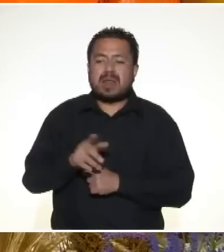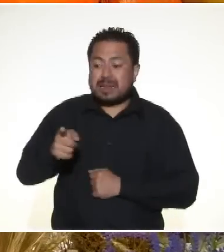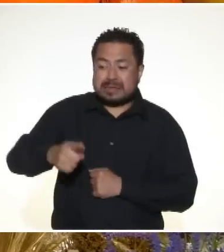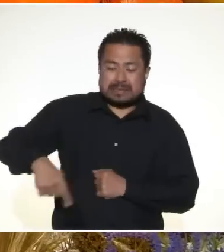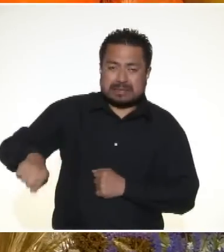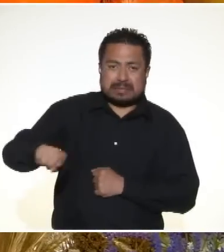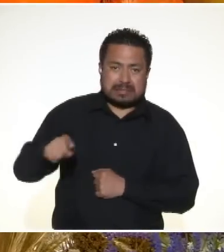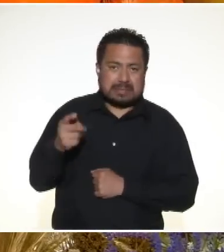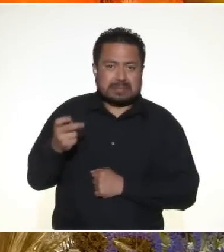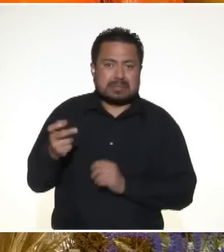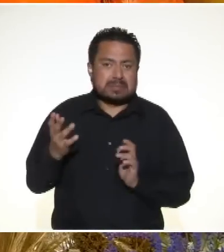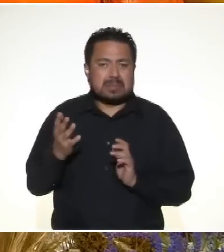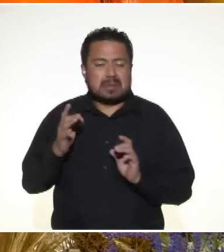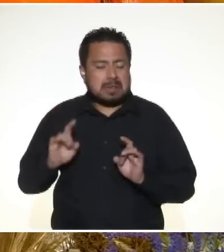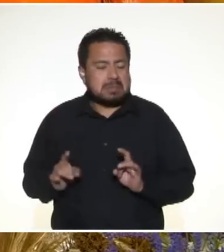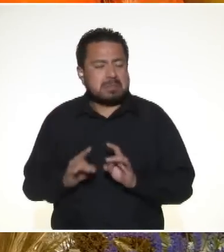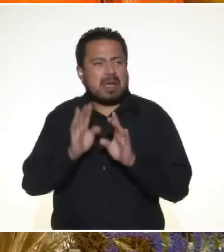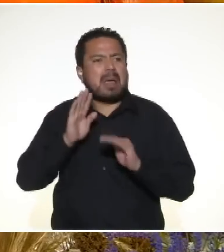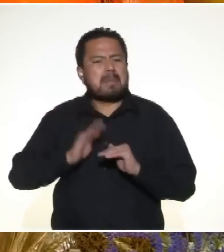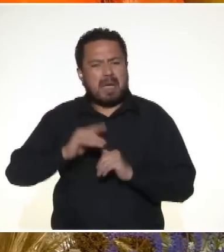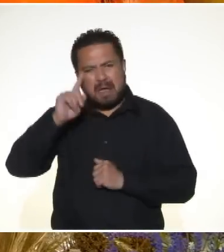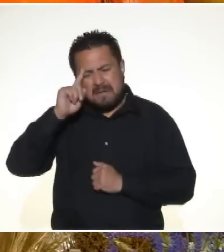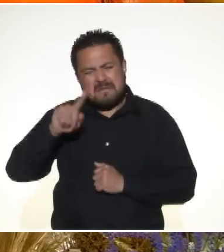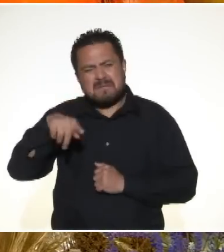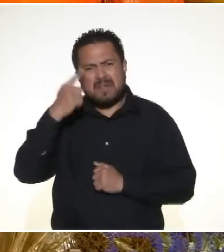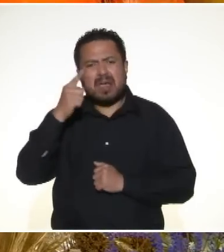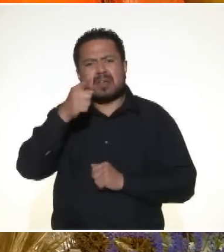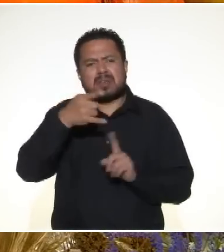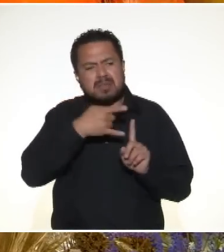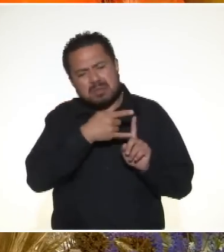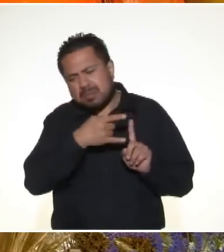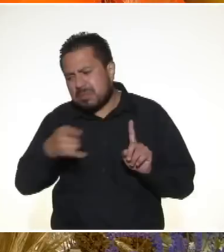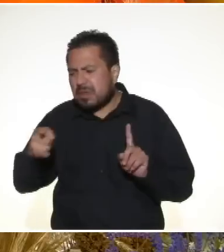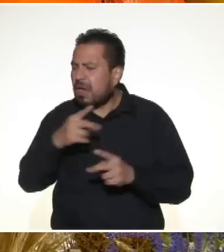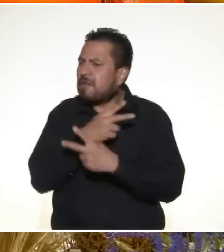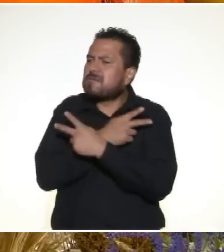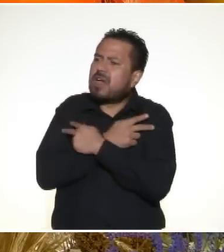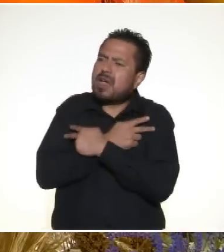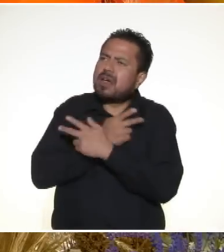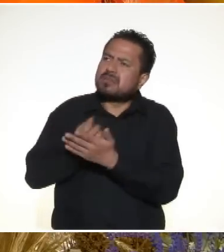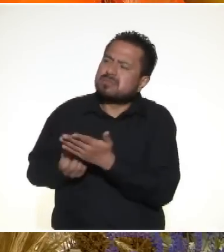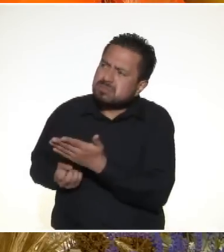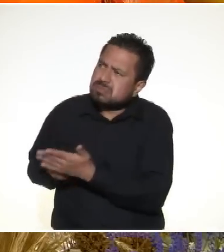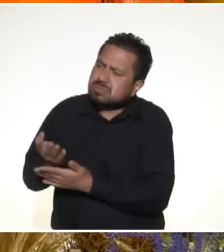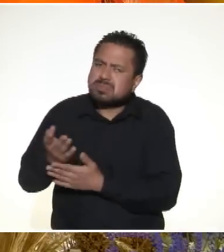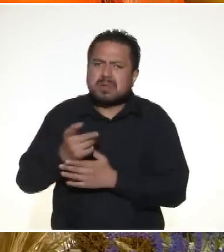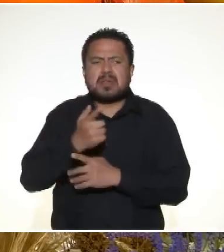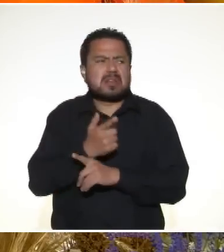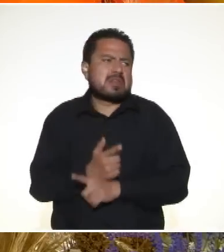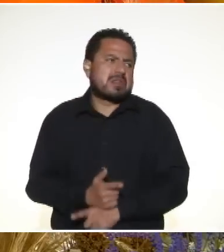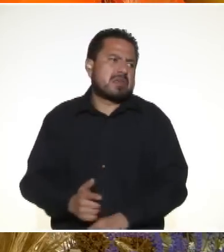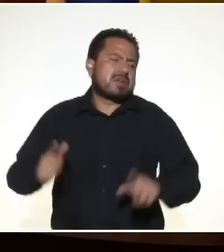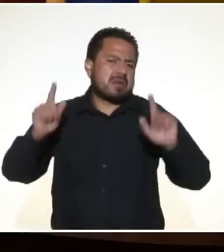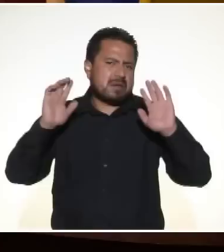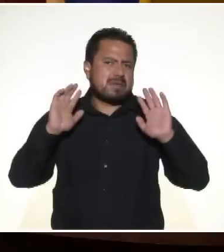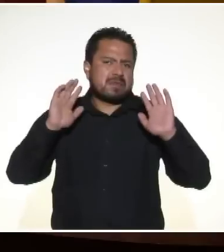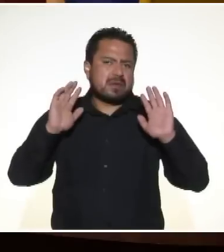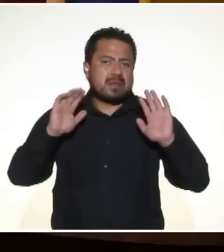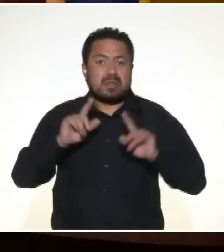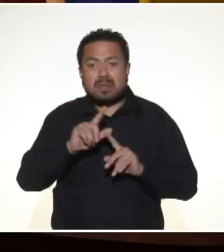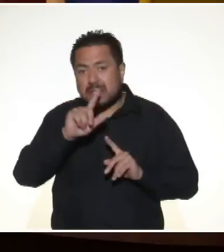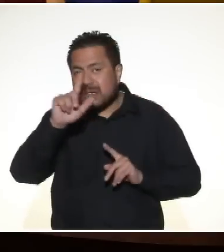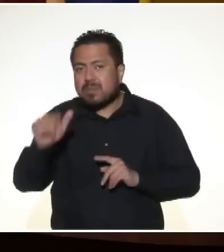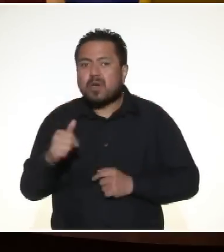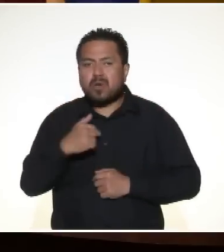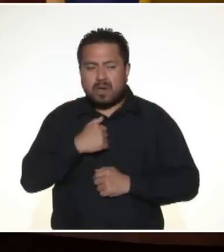ellos, porque de pronto es muy fácil, les abres la puerta, lo que dices de vacaciones, ¿no? Y libres. Entonces,